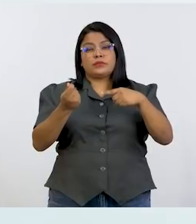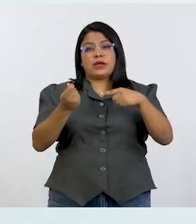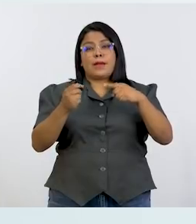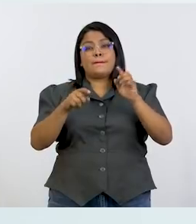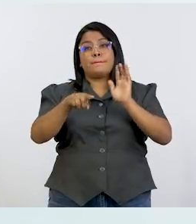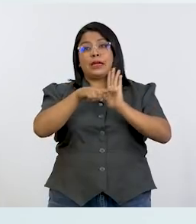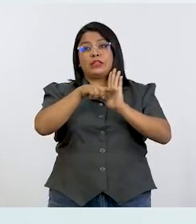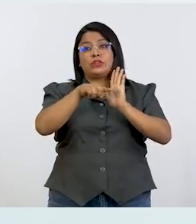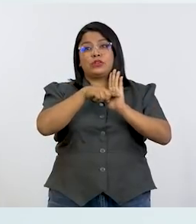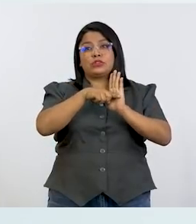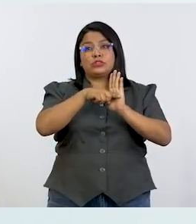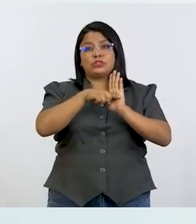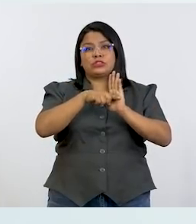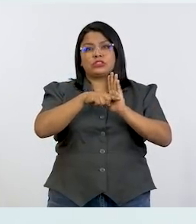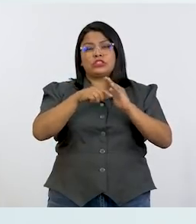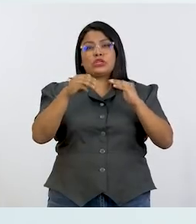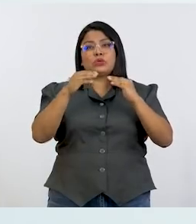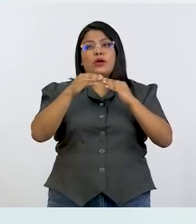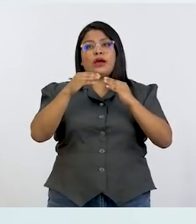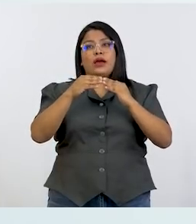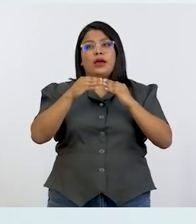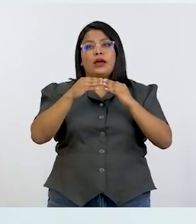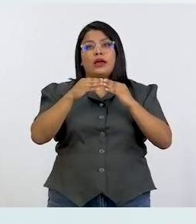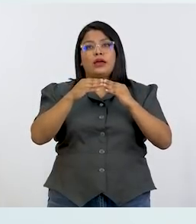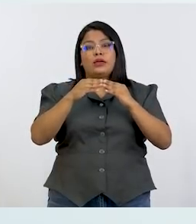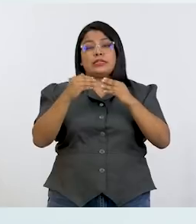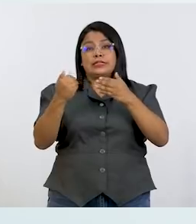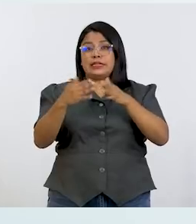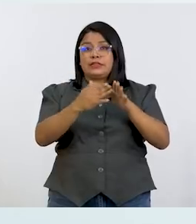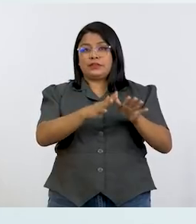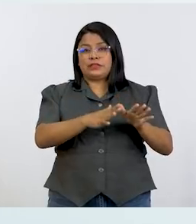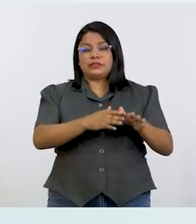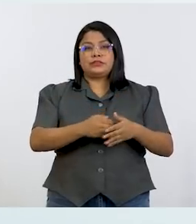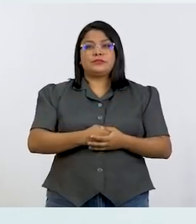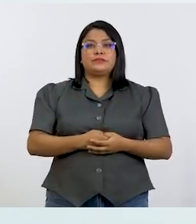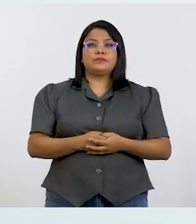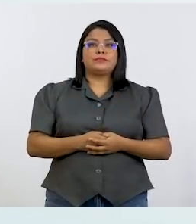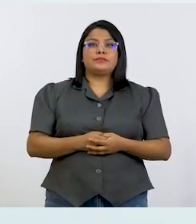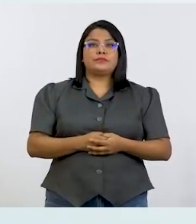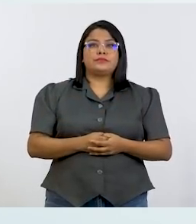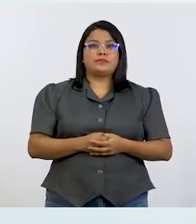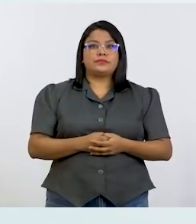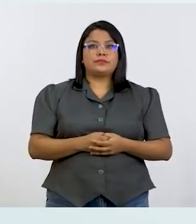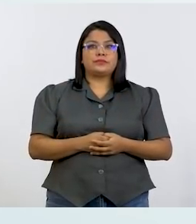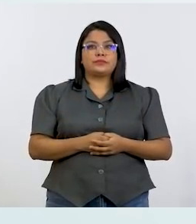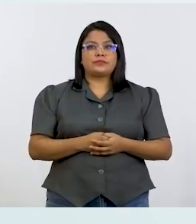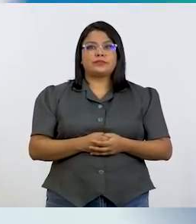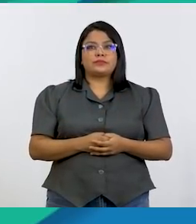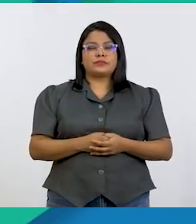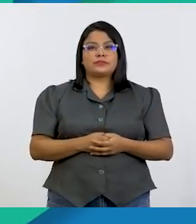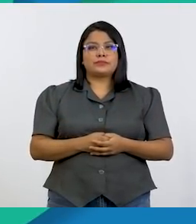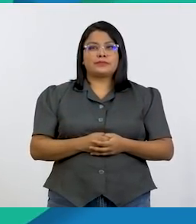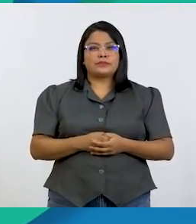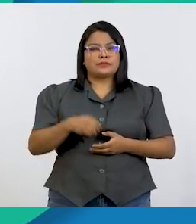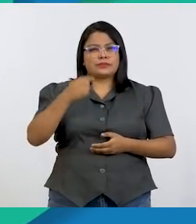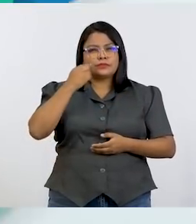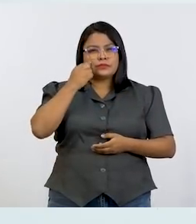sustraendo, signo menos, igual y diferencia.